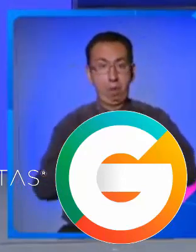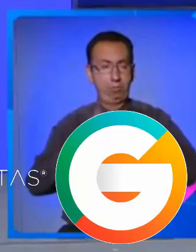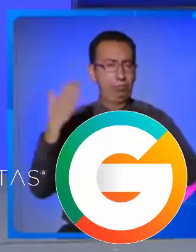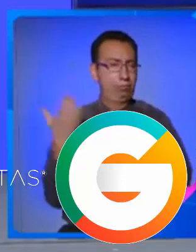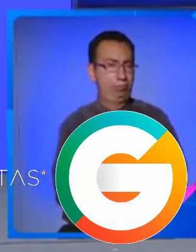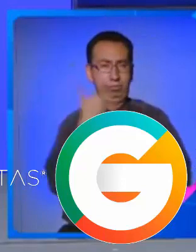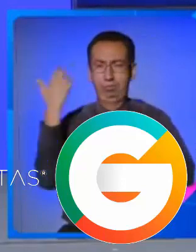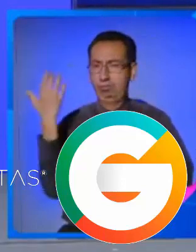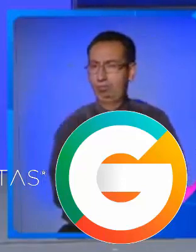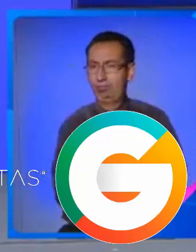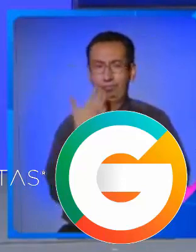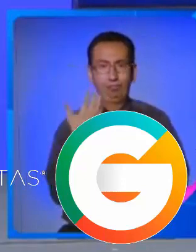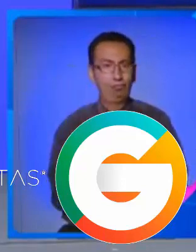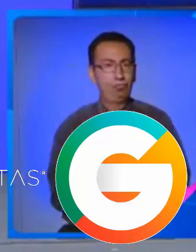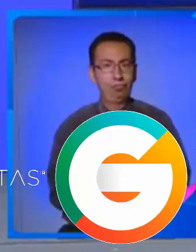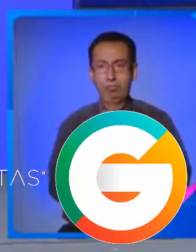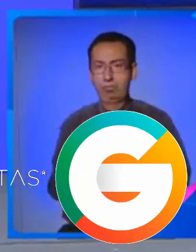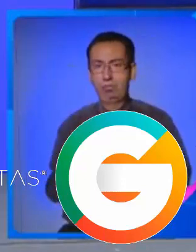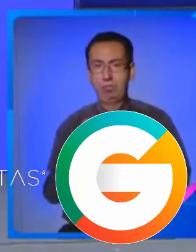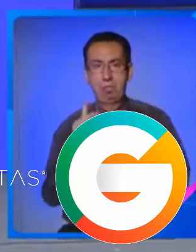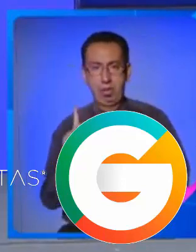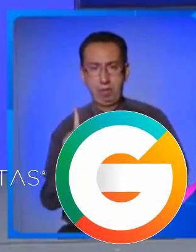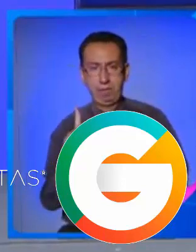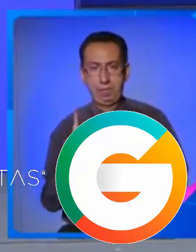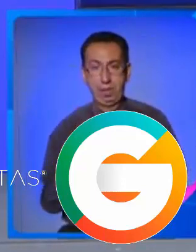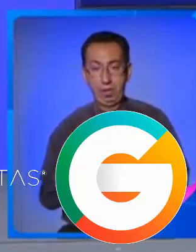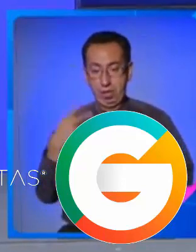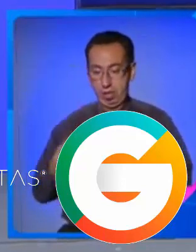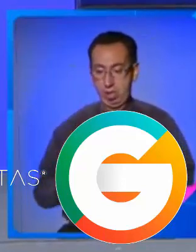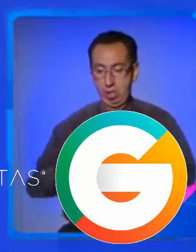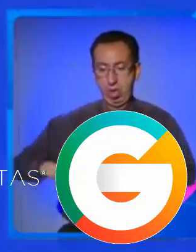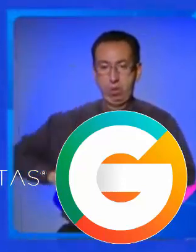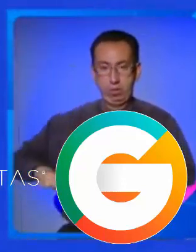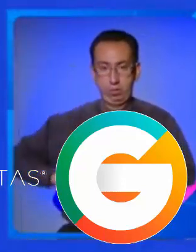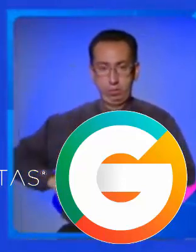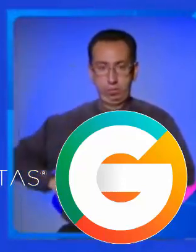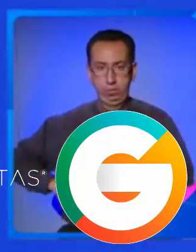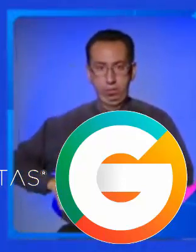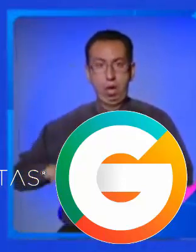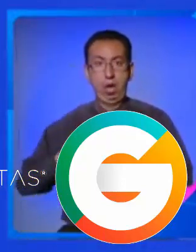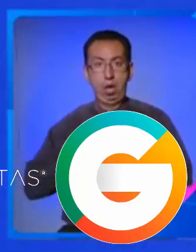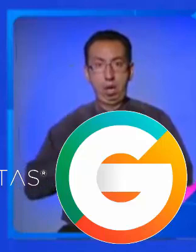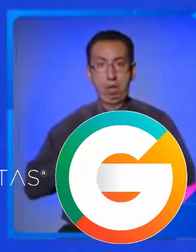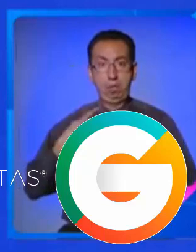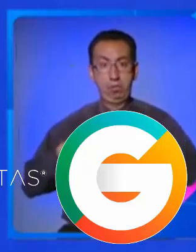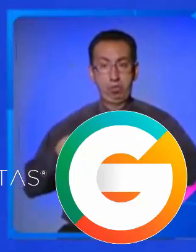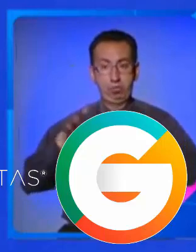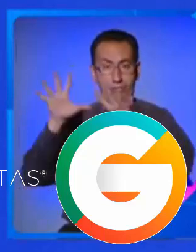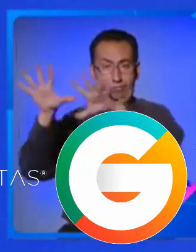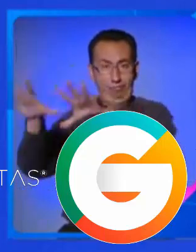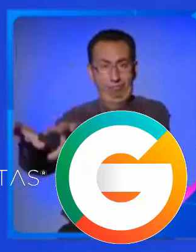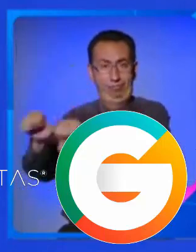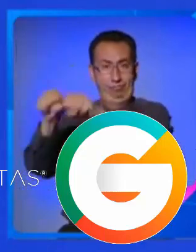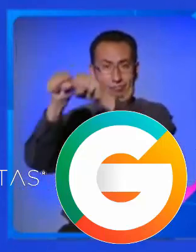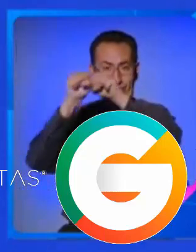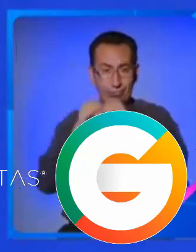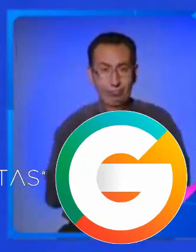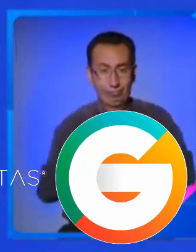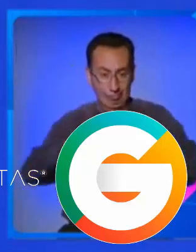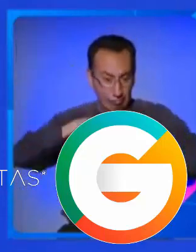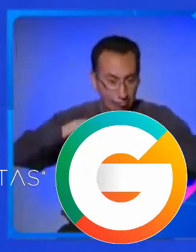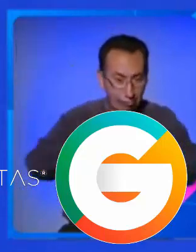logros en materia de seguridad. En lo que va de este gobierno, hemos capturado e ingresado al